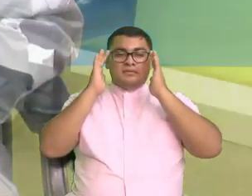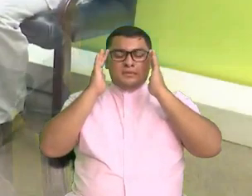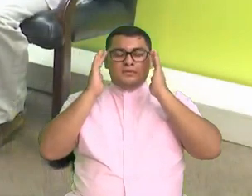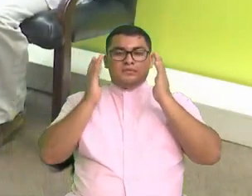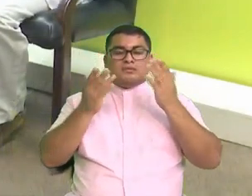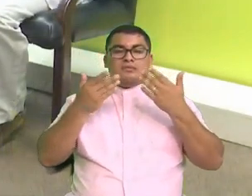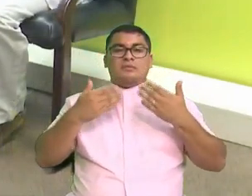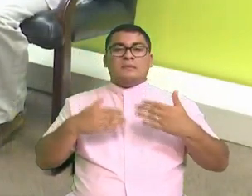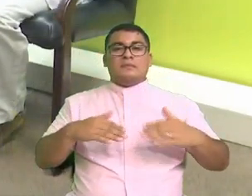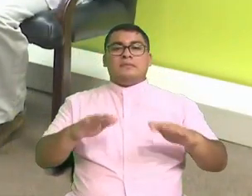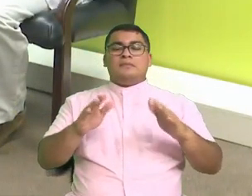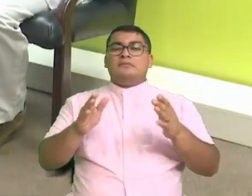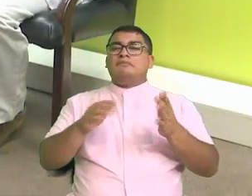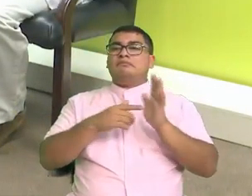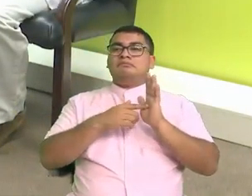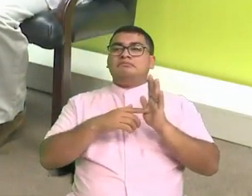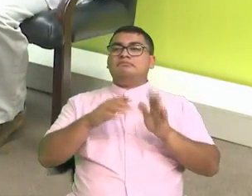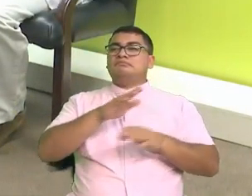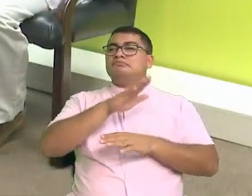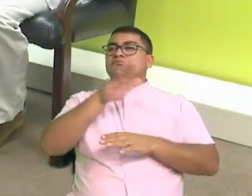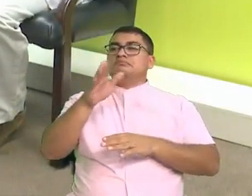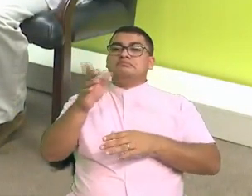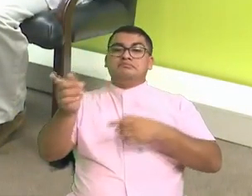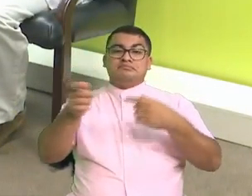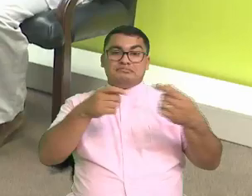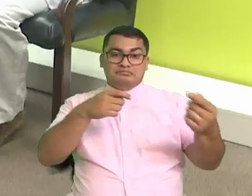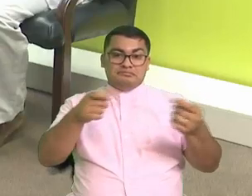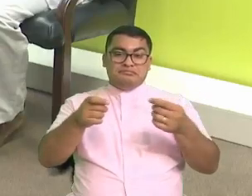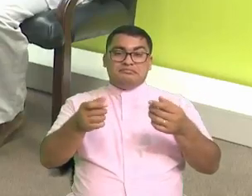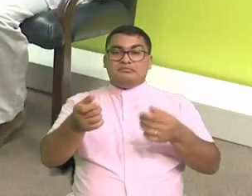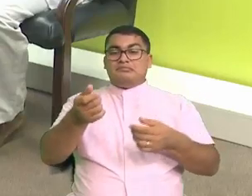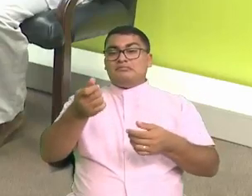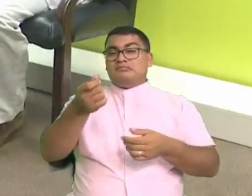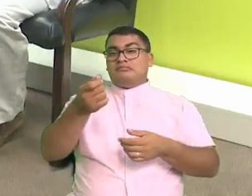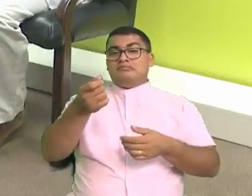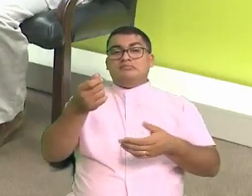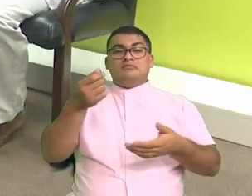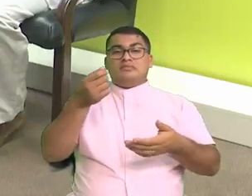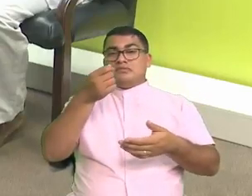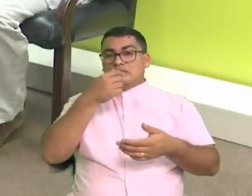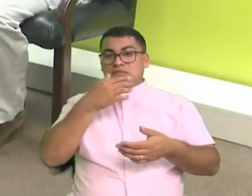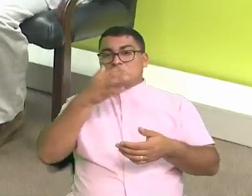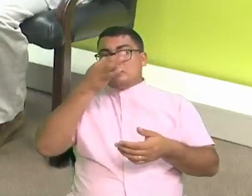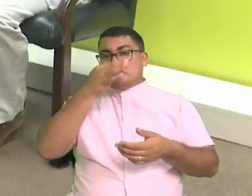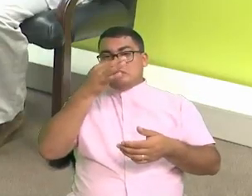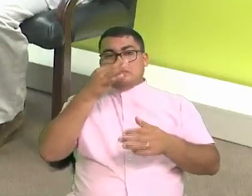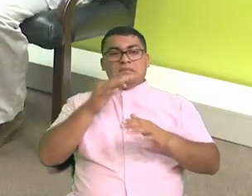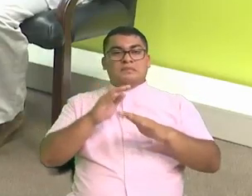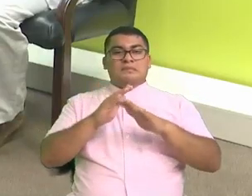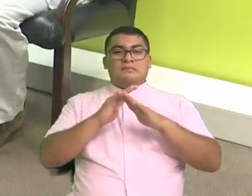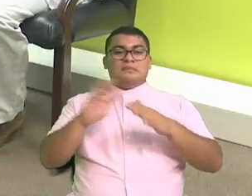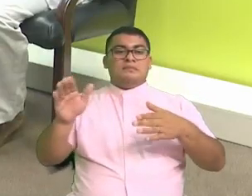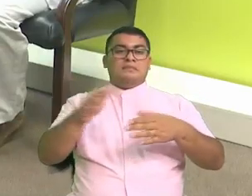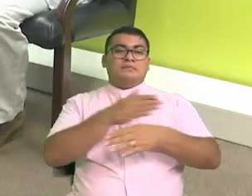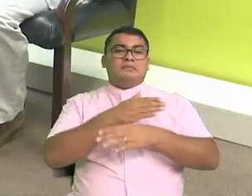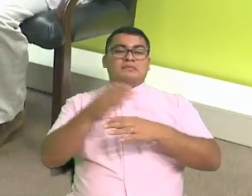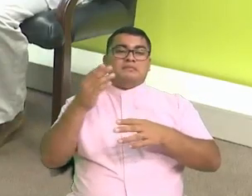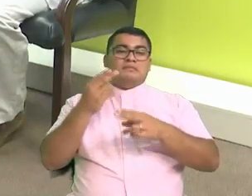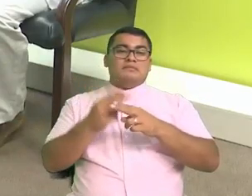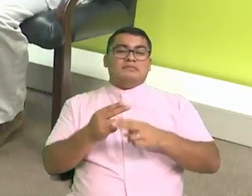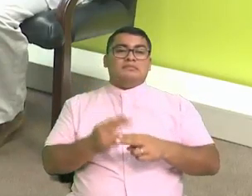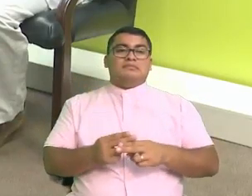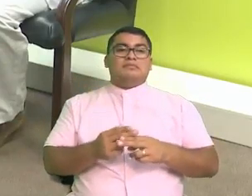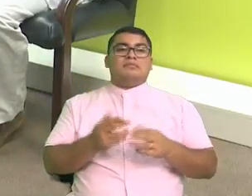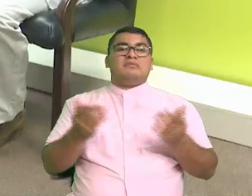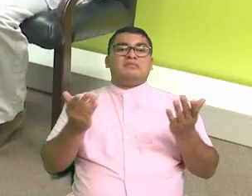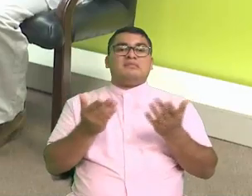popularmente, pues. Sí. Nosotros vamos a la farmacia ahora con tanto antigripales que han salido, doctor, de diferentes marcas, diferentes